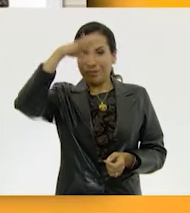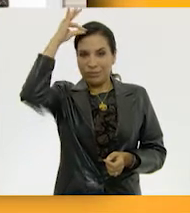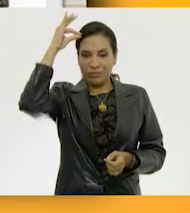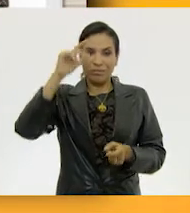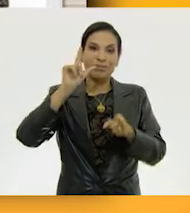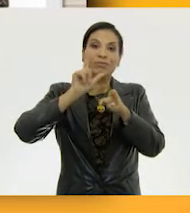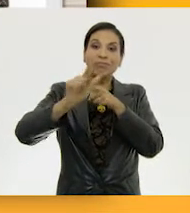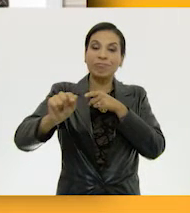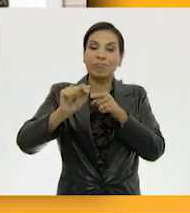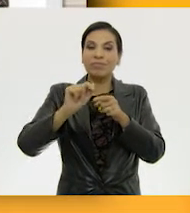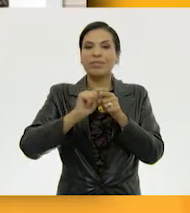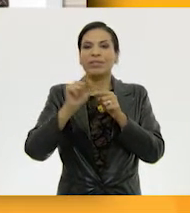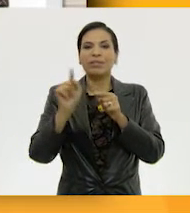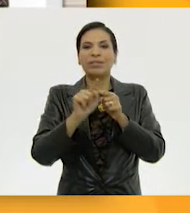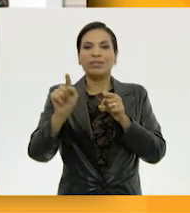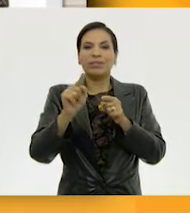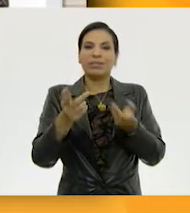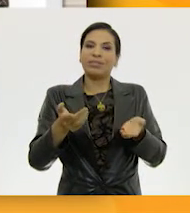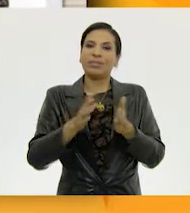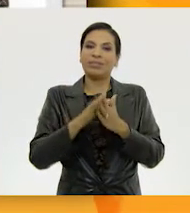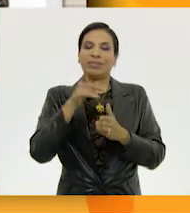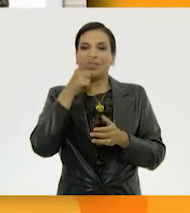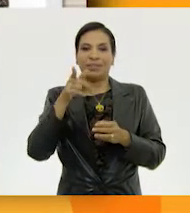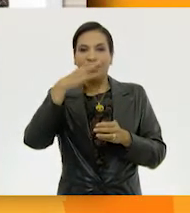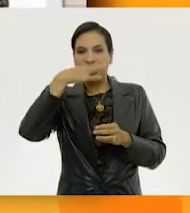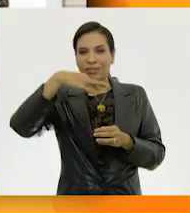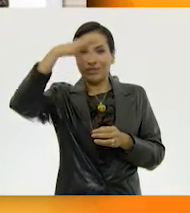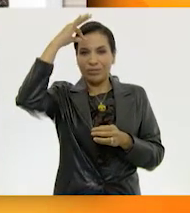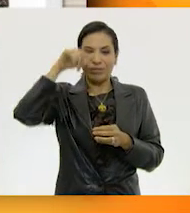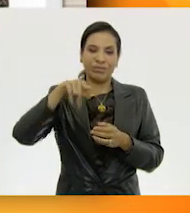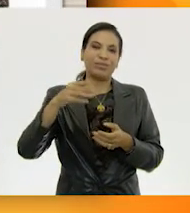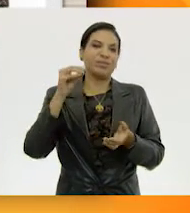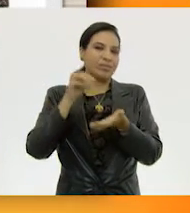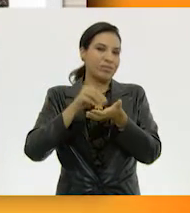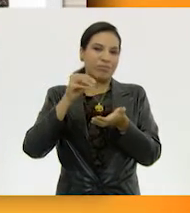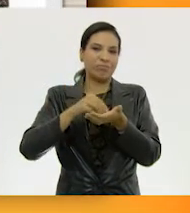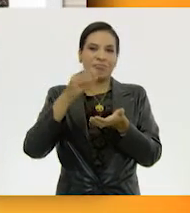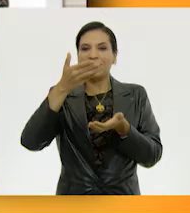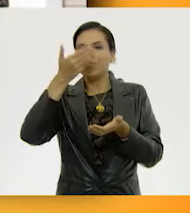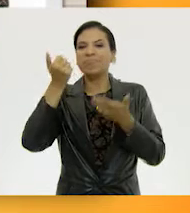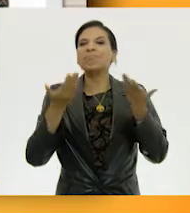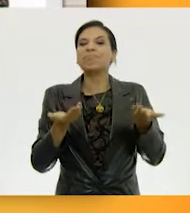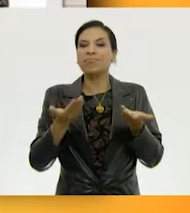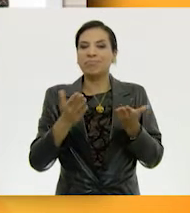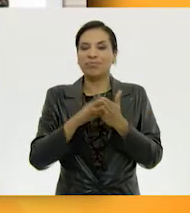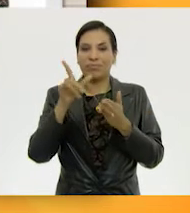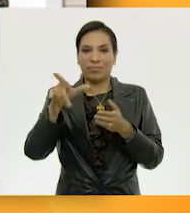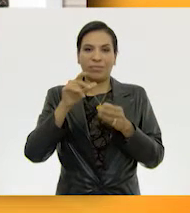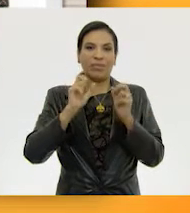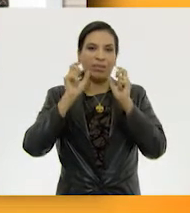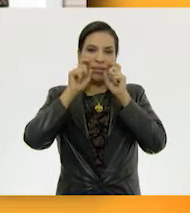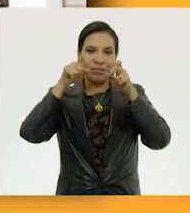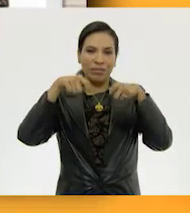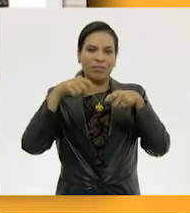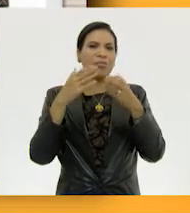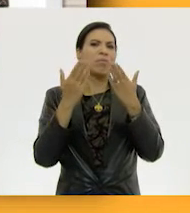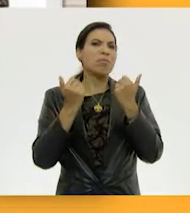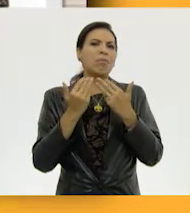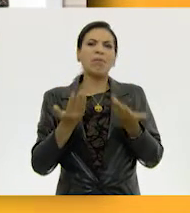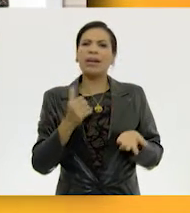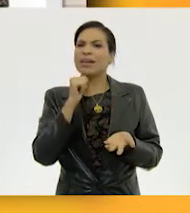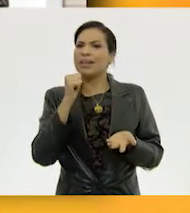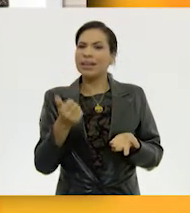se alejó. ¡Qué tontita, doña zorra! Todavía no se entera que el Grúfalo no